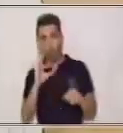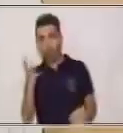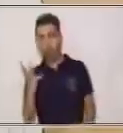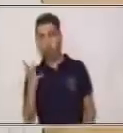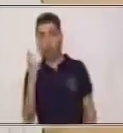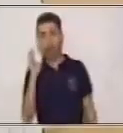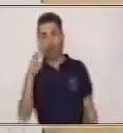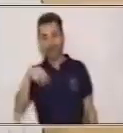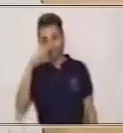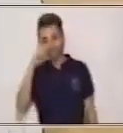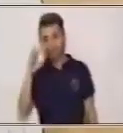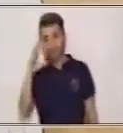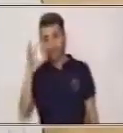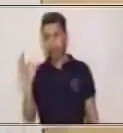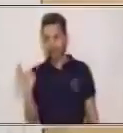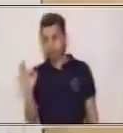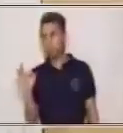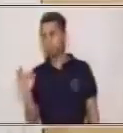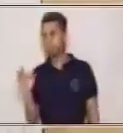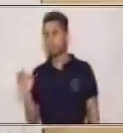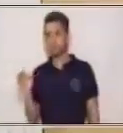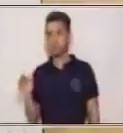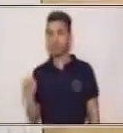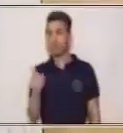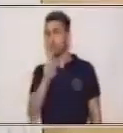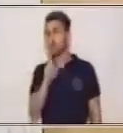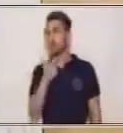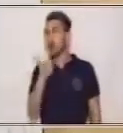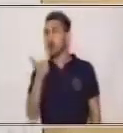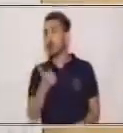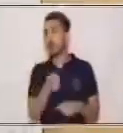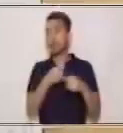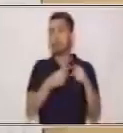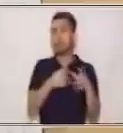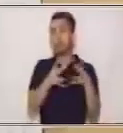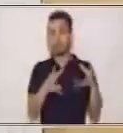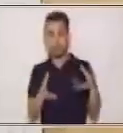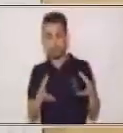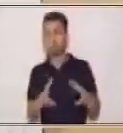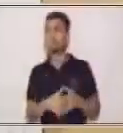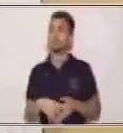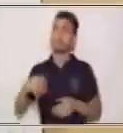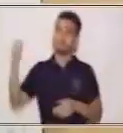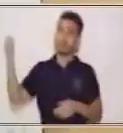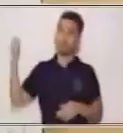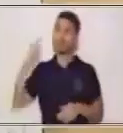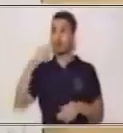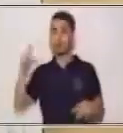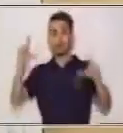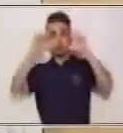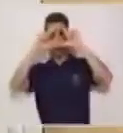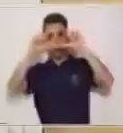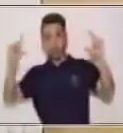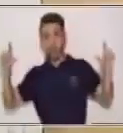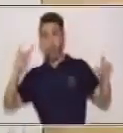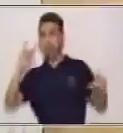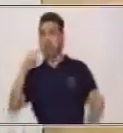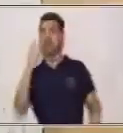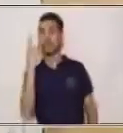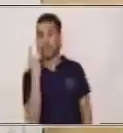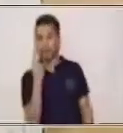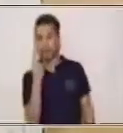Esta tira, ¿es mi unidad o es mi entero? Ahora vamos a aprender cómo está comparado, cómo